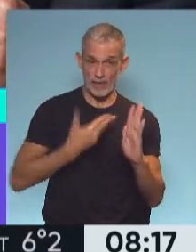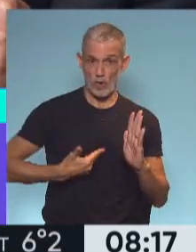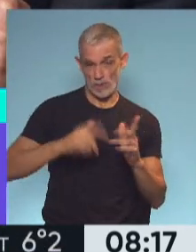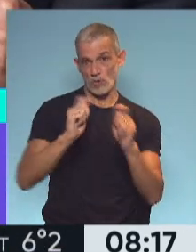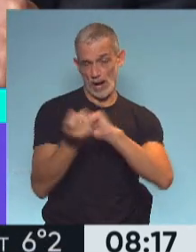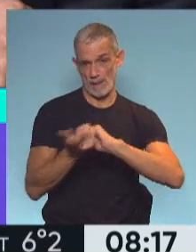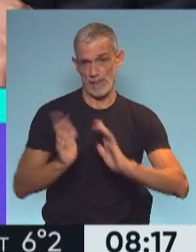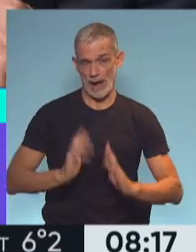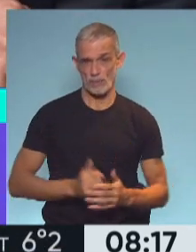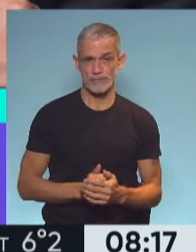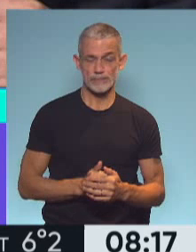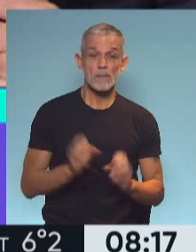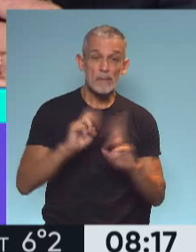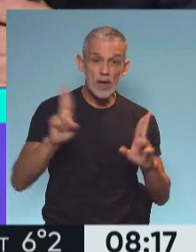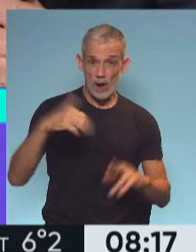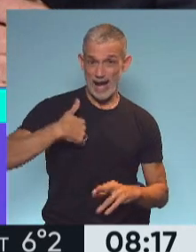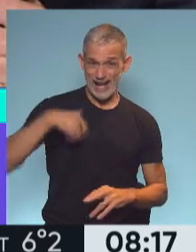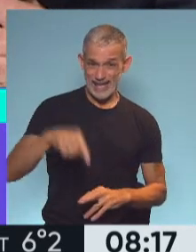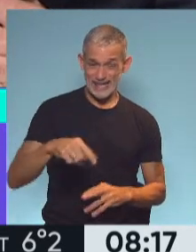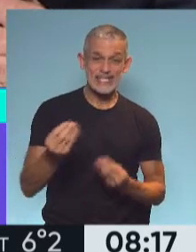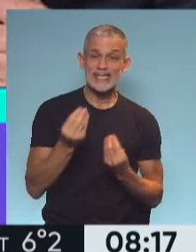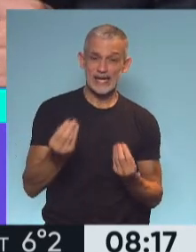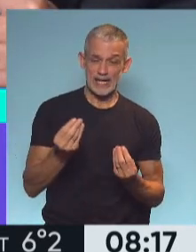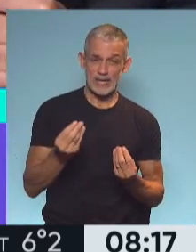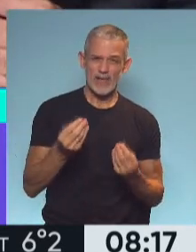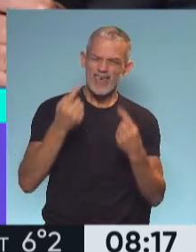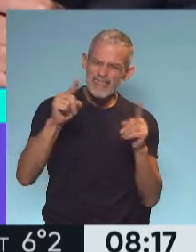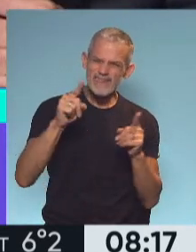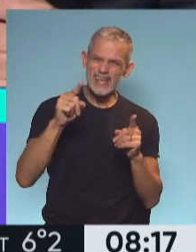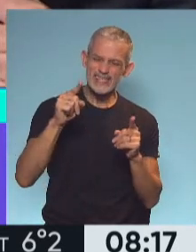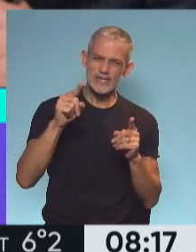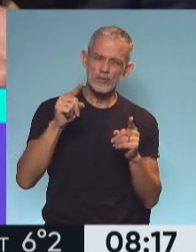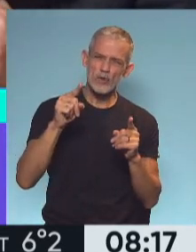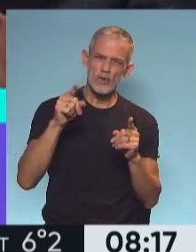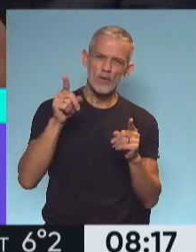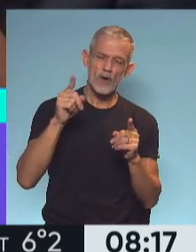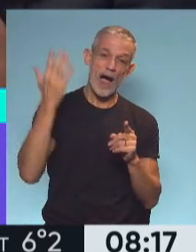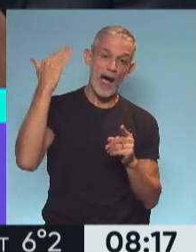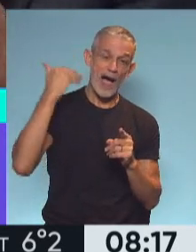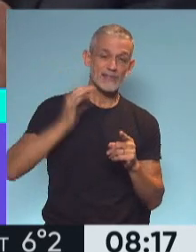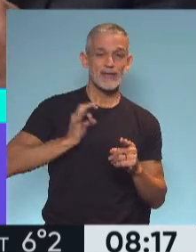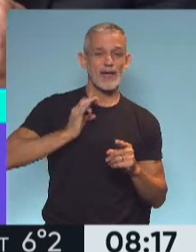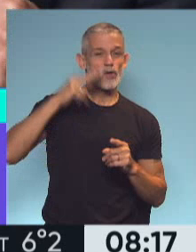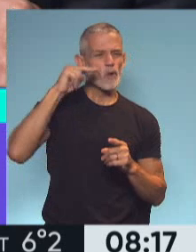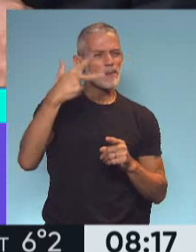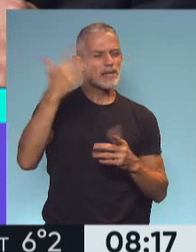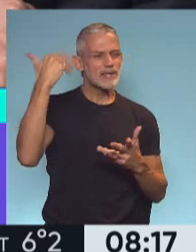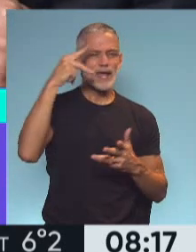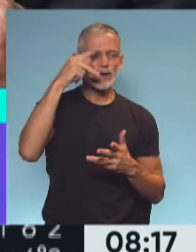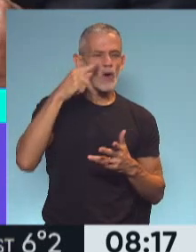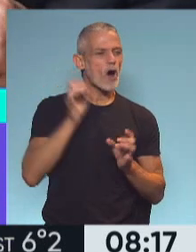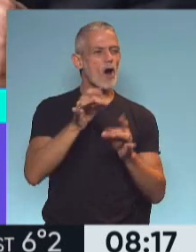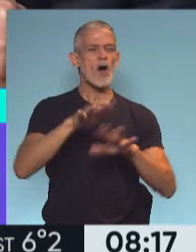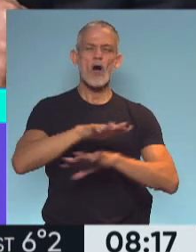cambiaron. Con un agravante, en la Argentina, a diferencia de esos vientos del sur que soplaban en el 2003, que nos contagió a todos